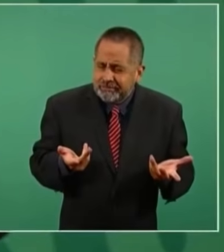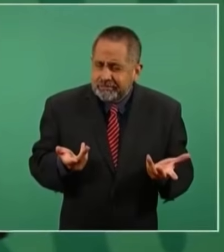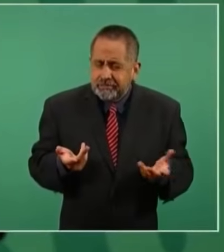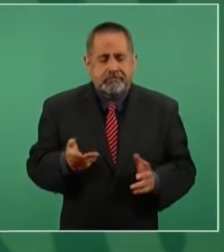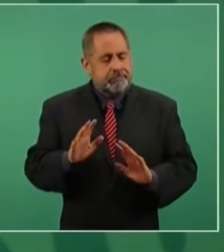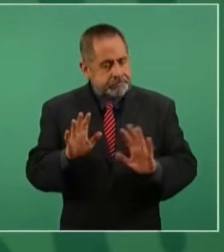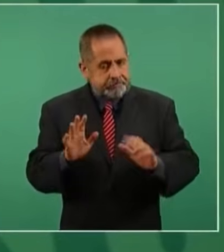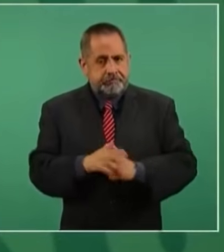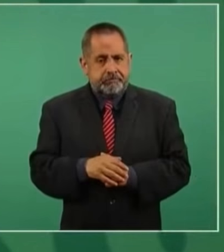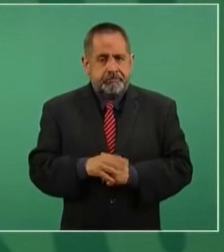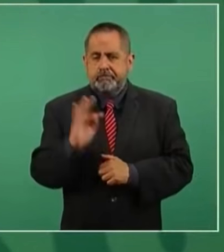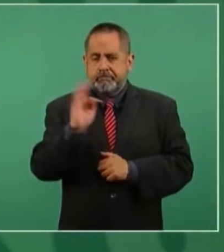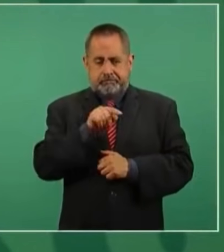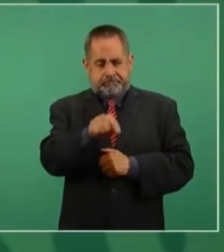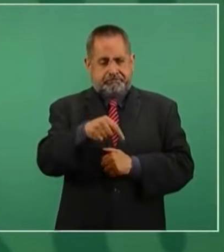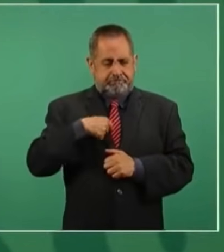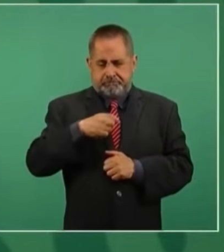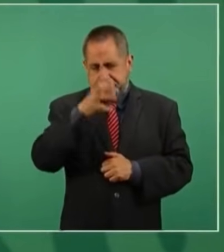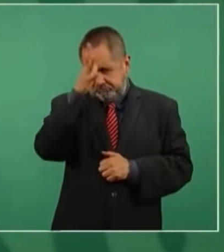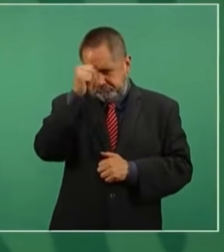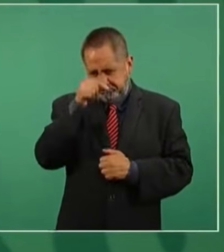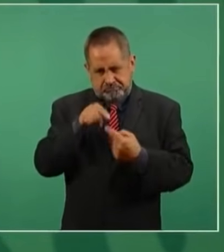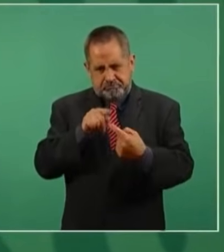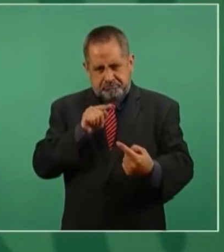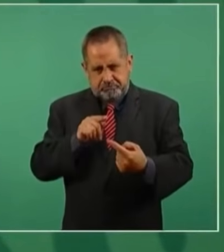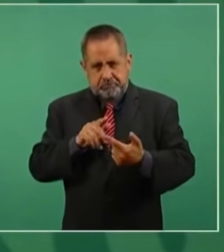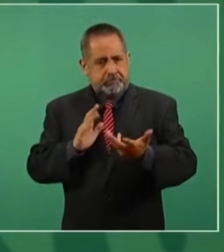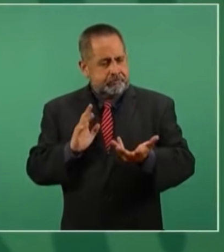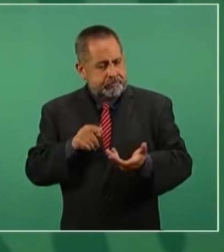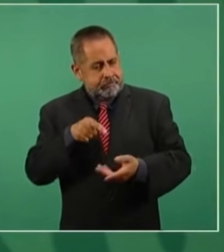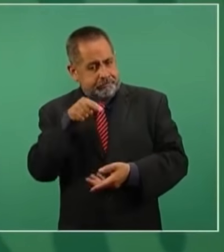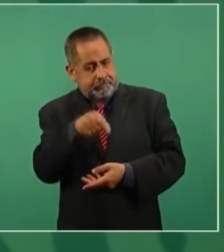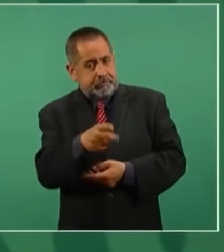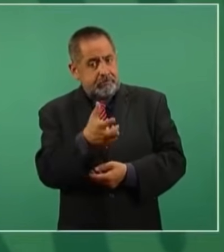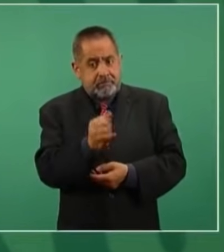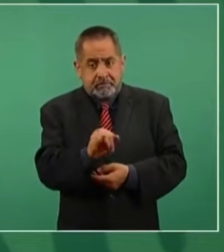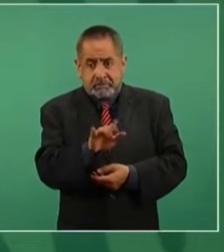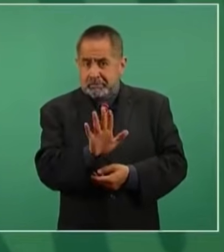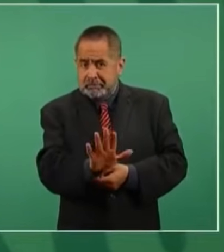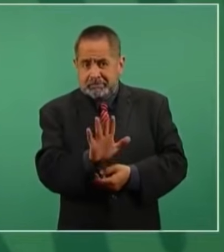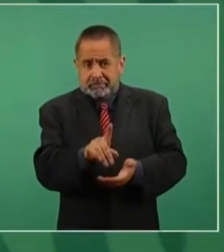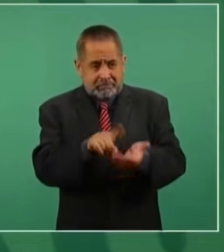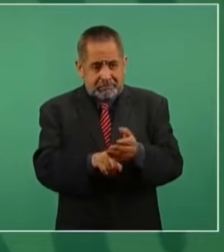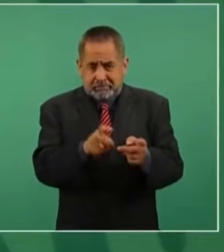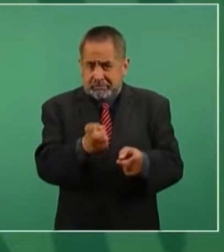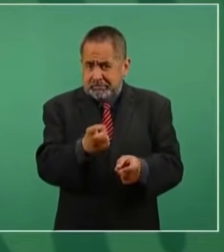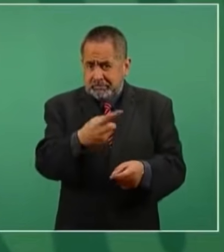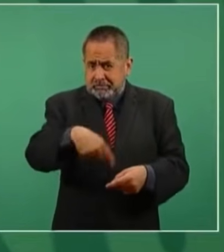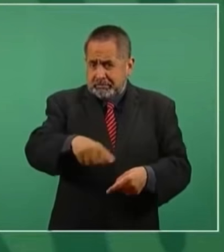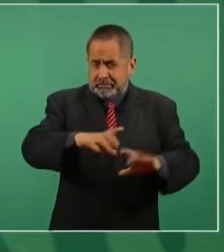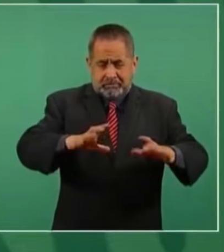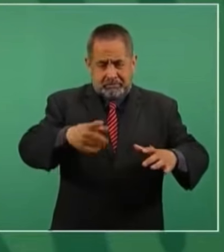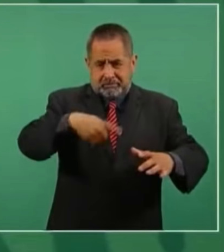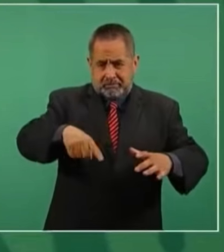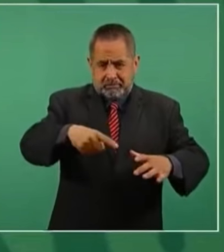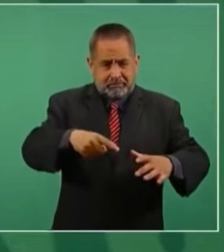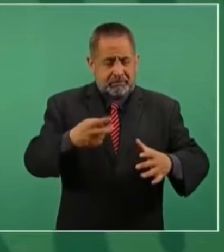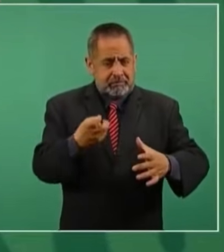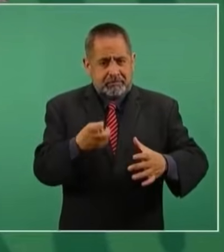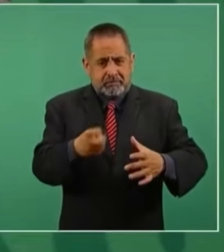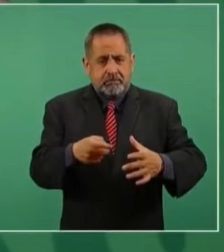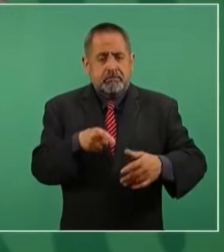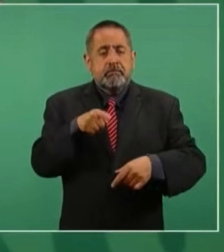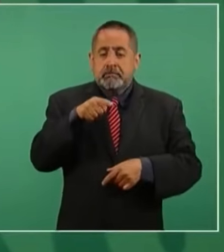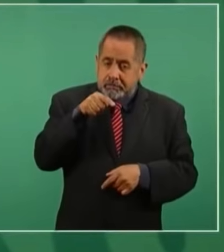no coincidir, pero esa es su naturaleza de ese partido, la defensa